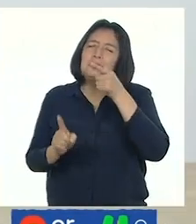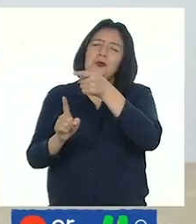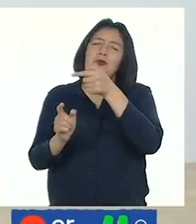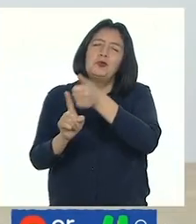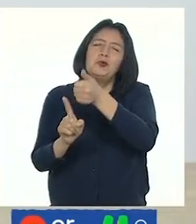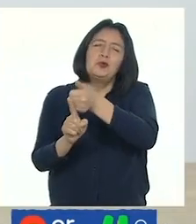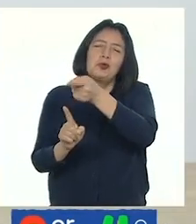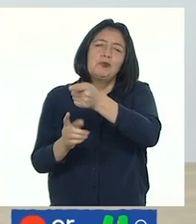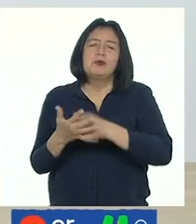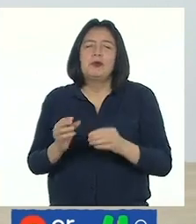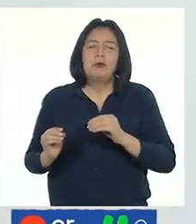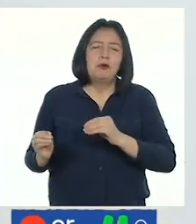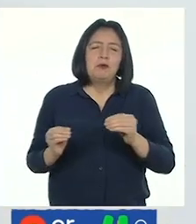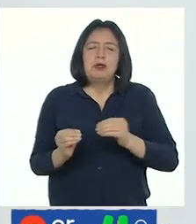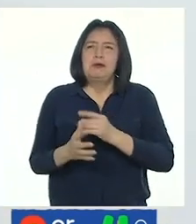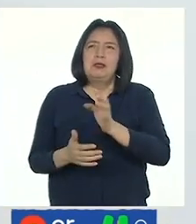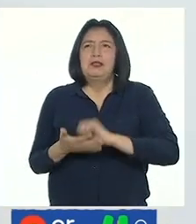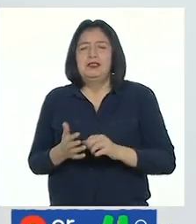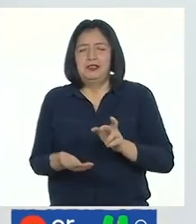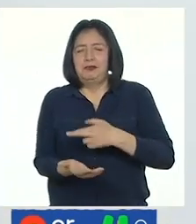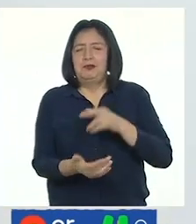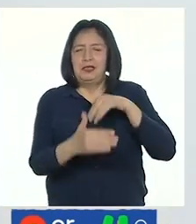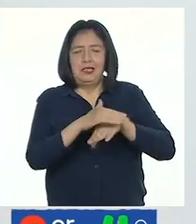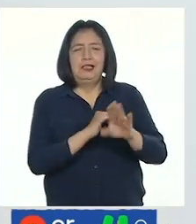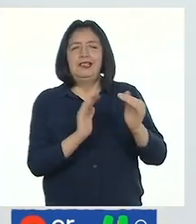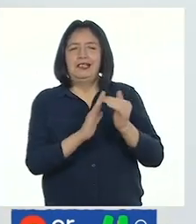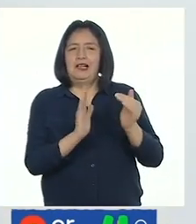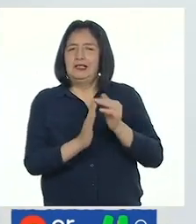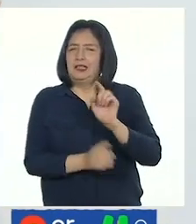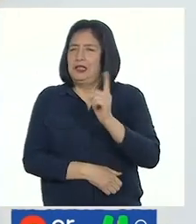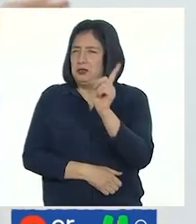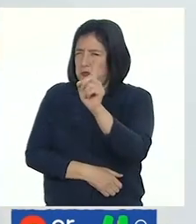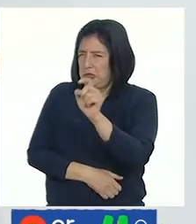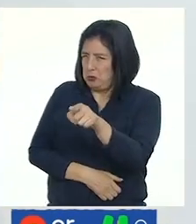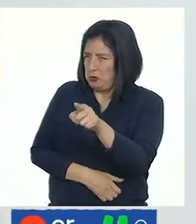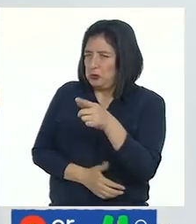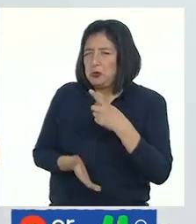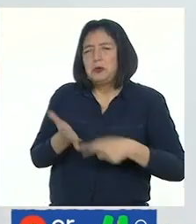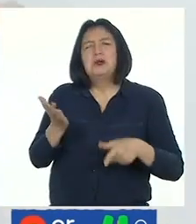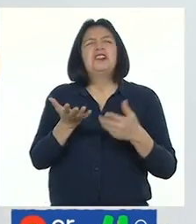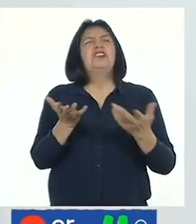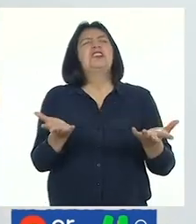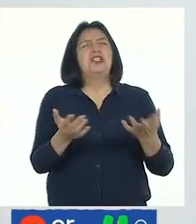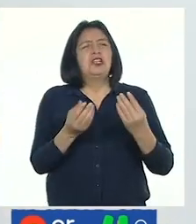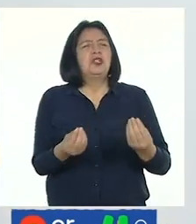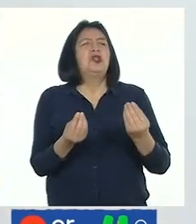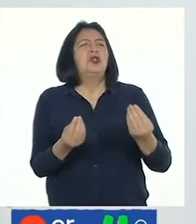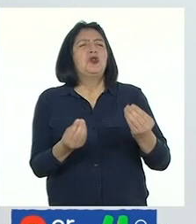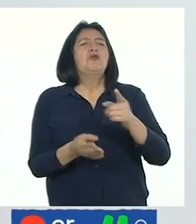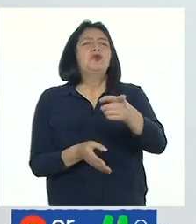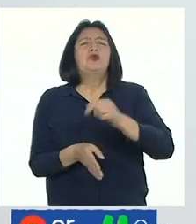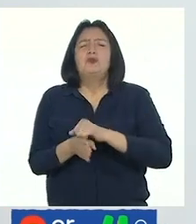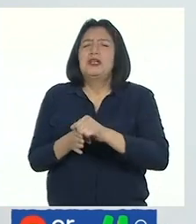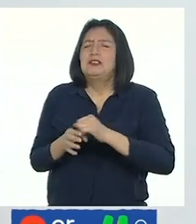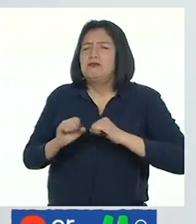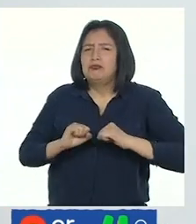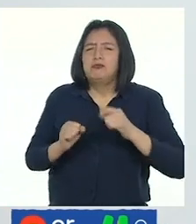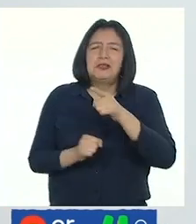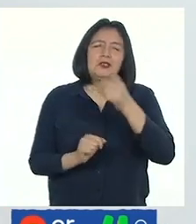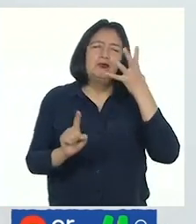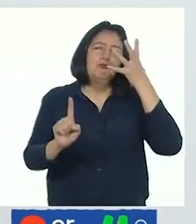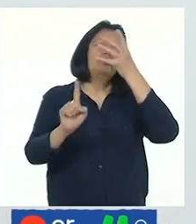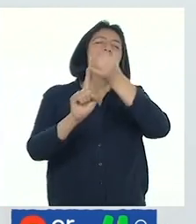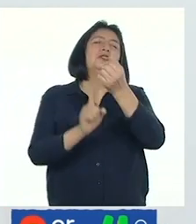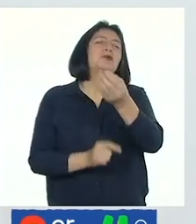propios movimientos y ritmos desde casa. Les pregunto, ¿qué cosas o de qué forma entrenarías tú para lograr